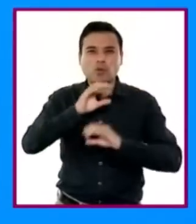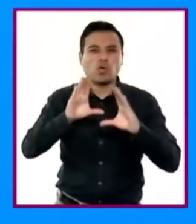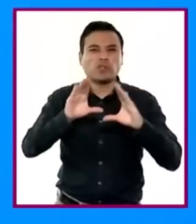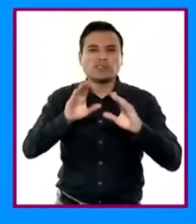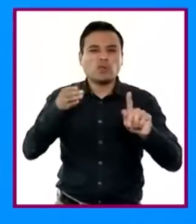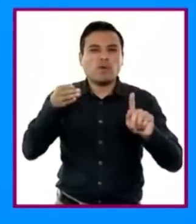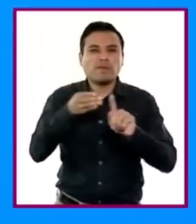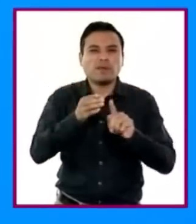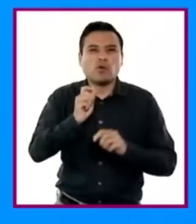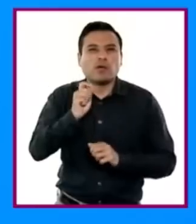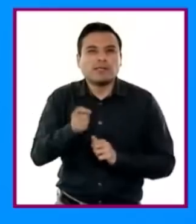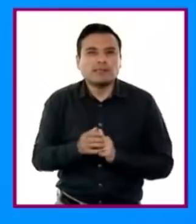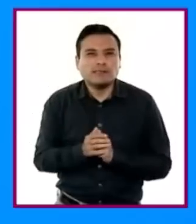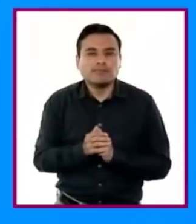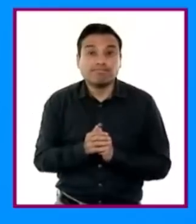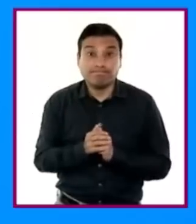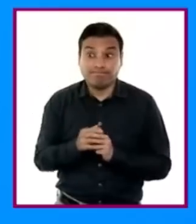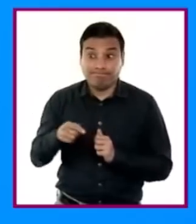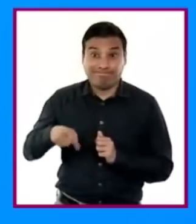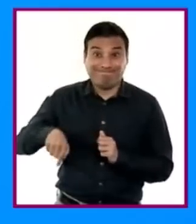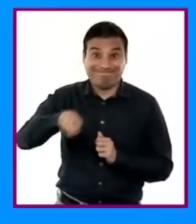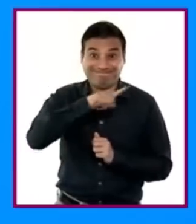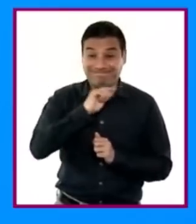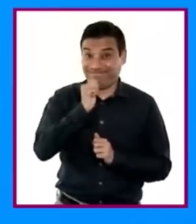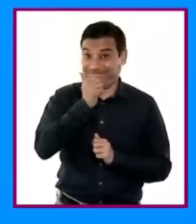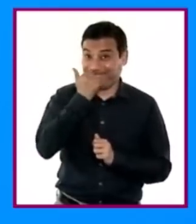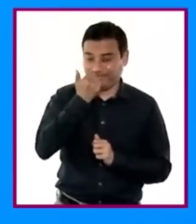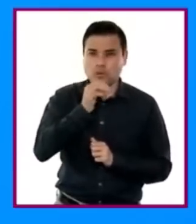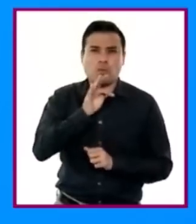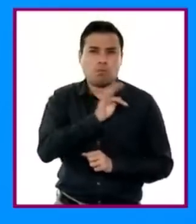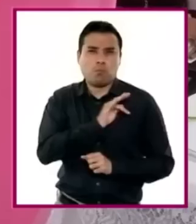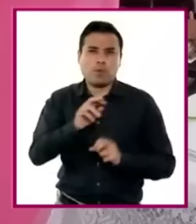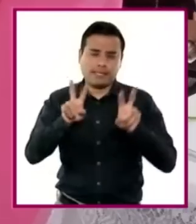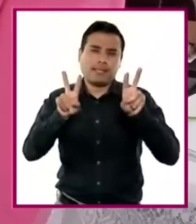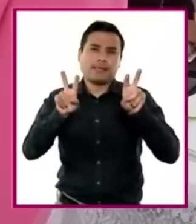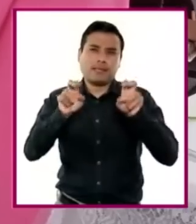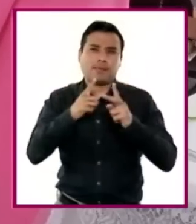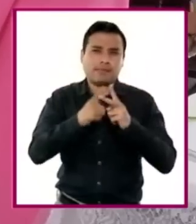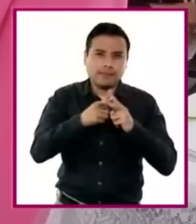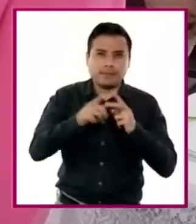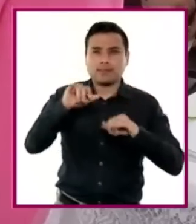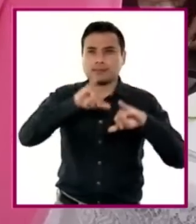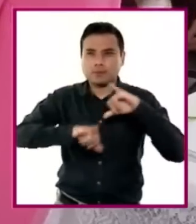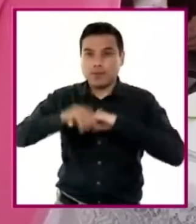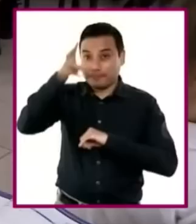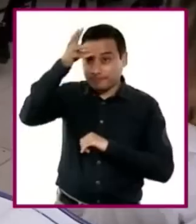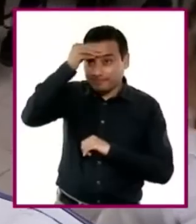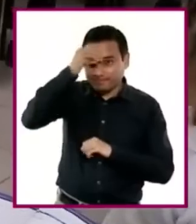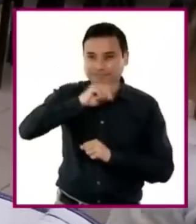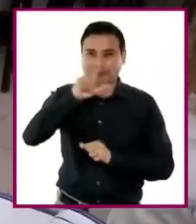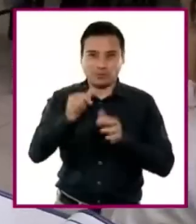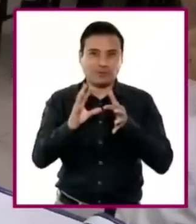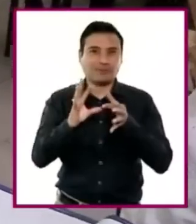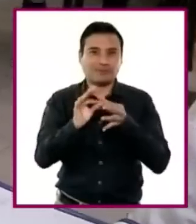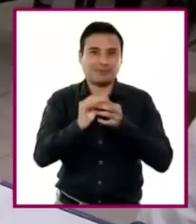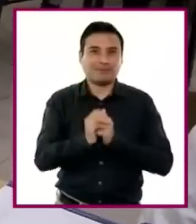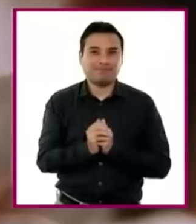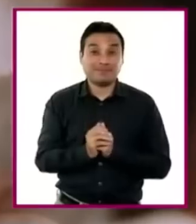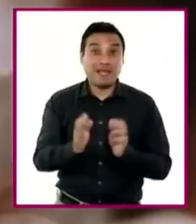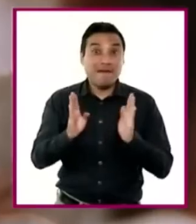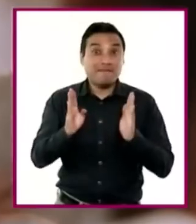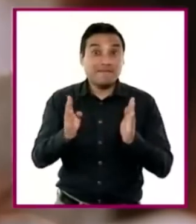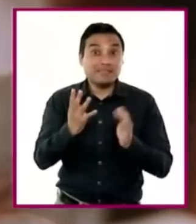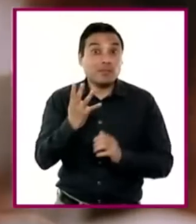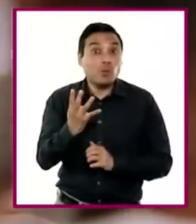explicación de fenómenos y procesos científicos y matemáticos por lo que en esta fase cuatro se da continuidad